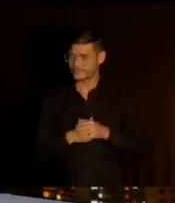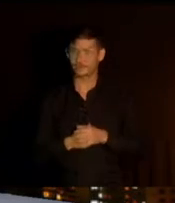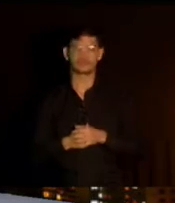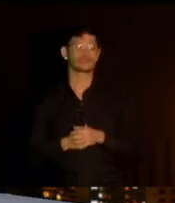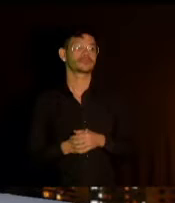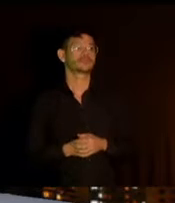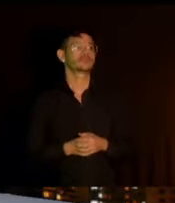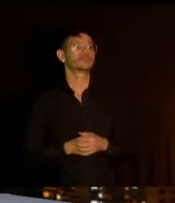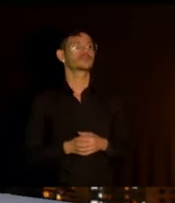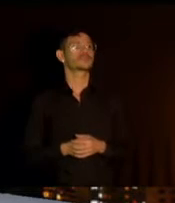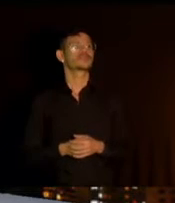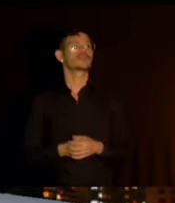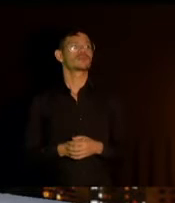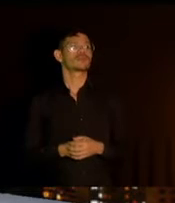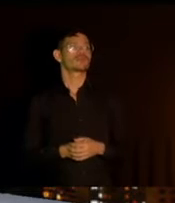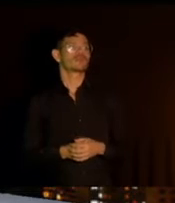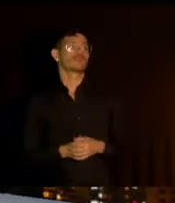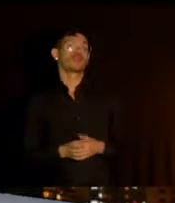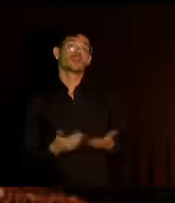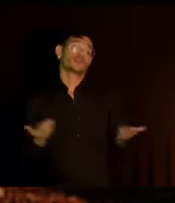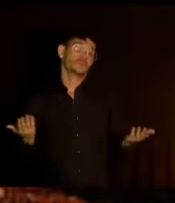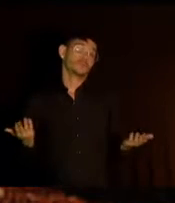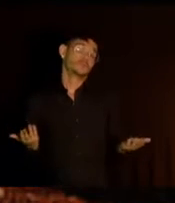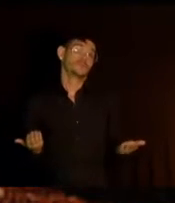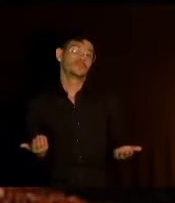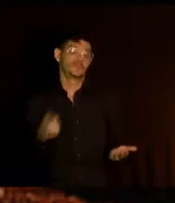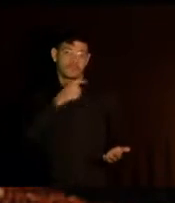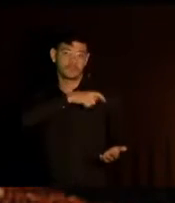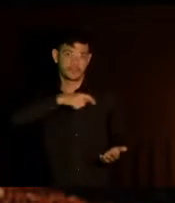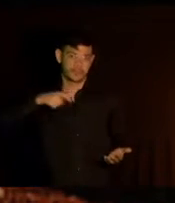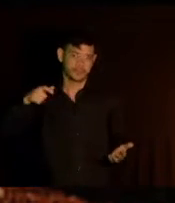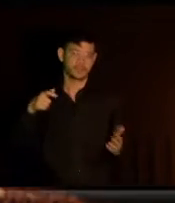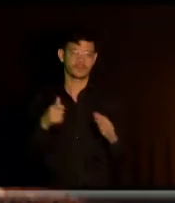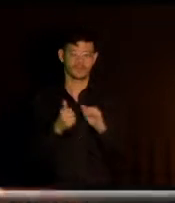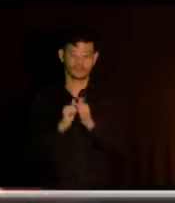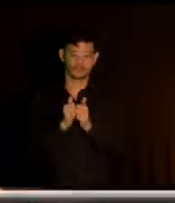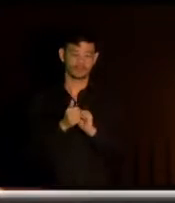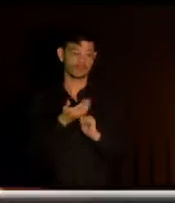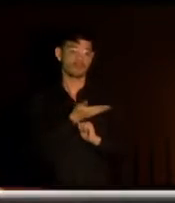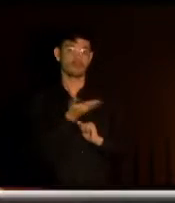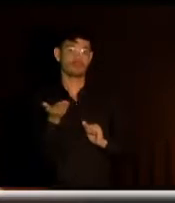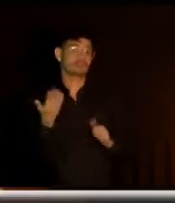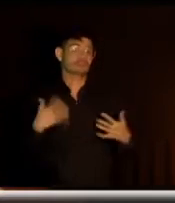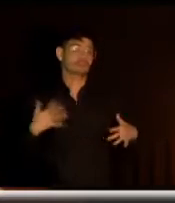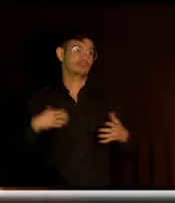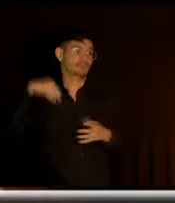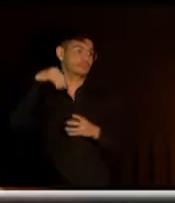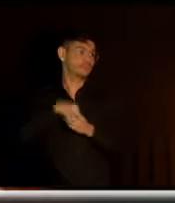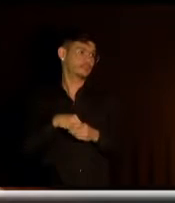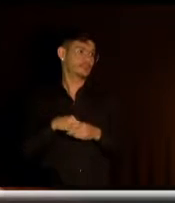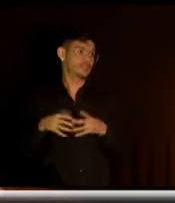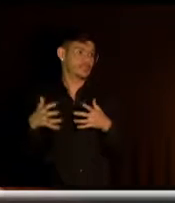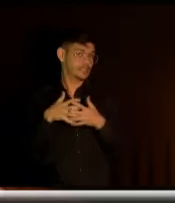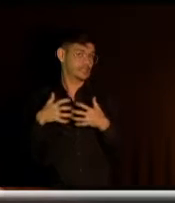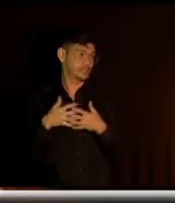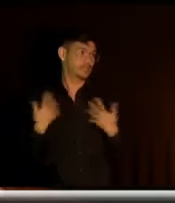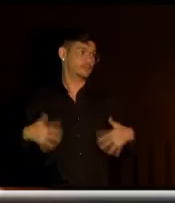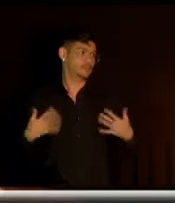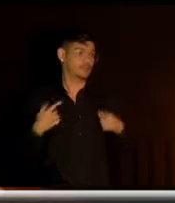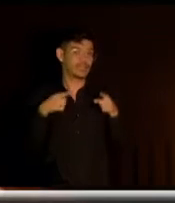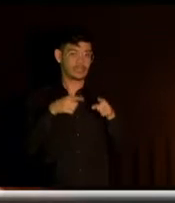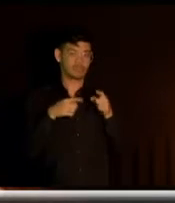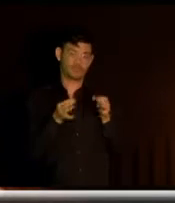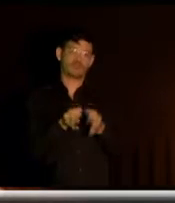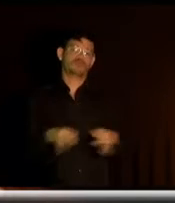atletas, los deportistas son el núcleo de nuestro sistema, son lo más importante. Nosotros simplemente estamos alrededor